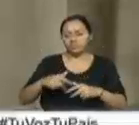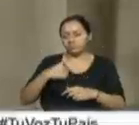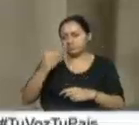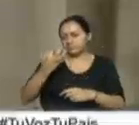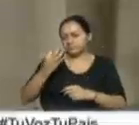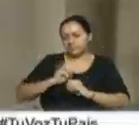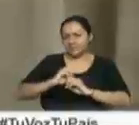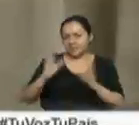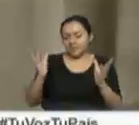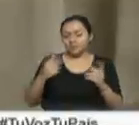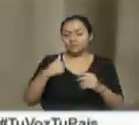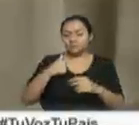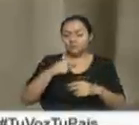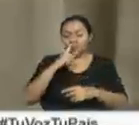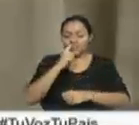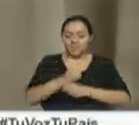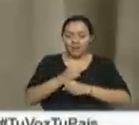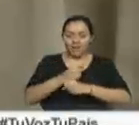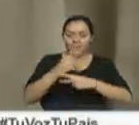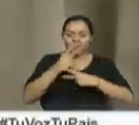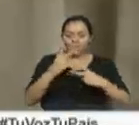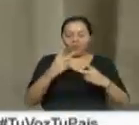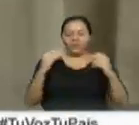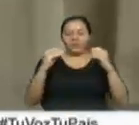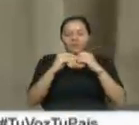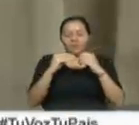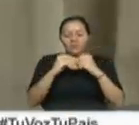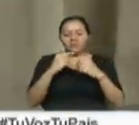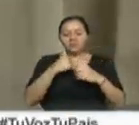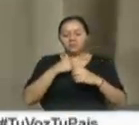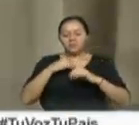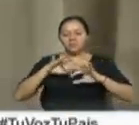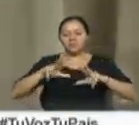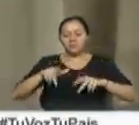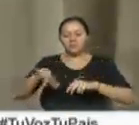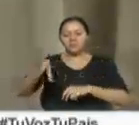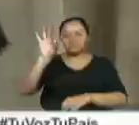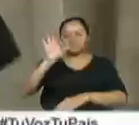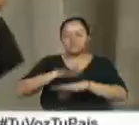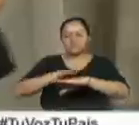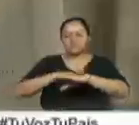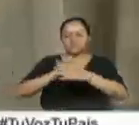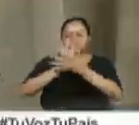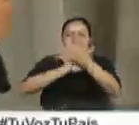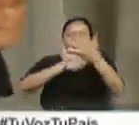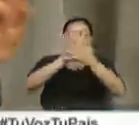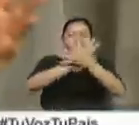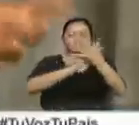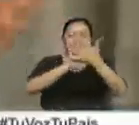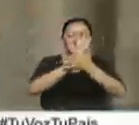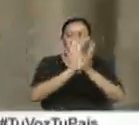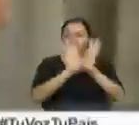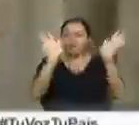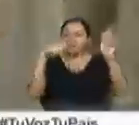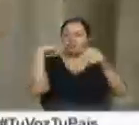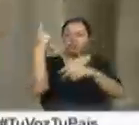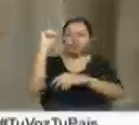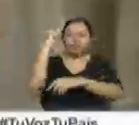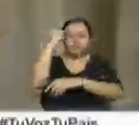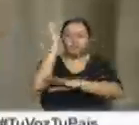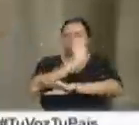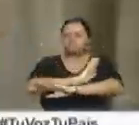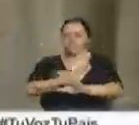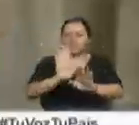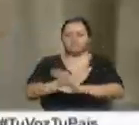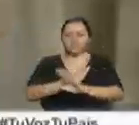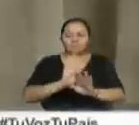al menos a nivel de servidores públicos tuvimos un caso de corrupción, ¿no? Y con eso hicieron un escándalo generalizando las artimañas de siempre